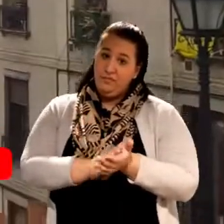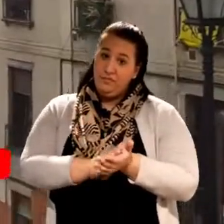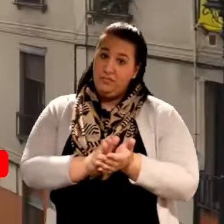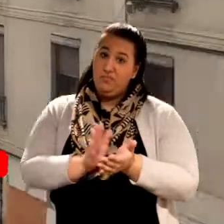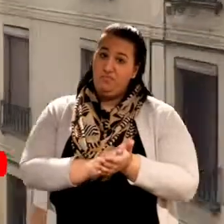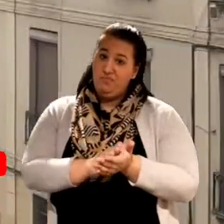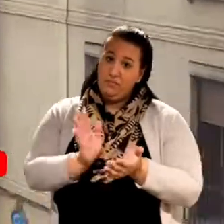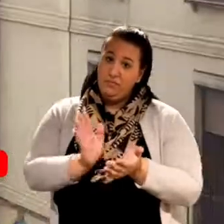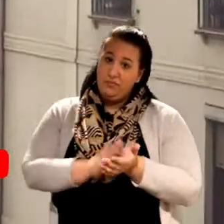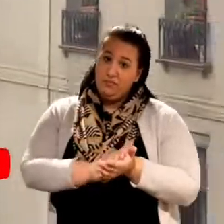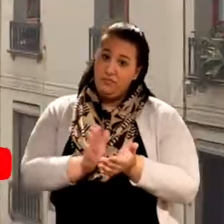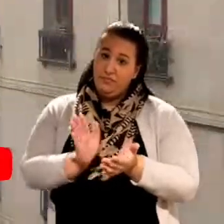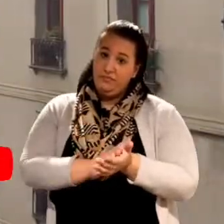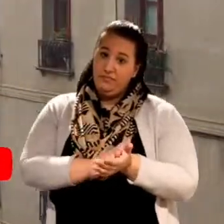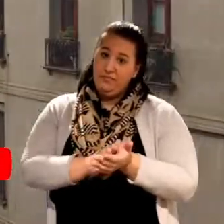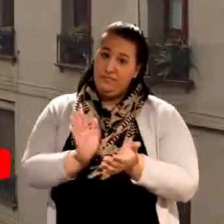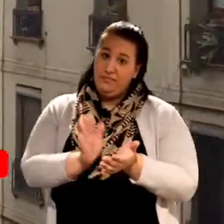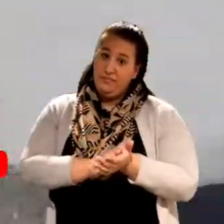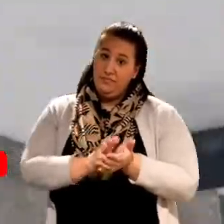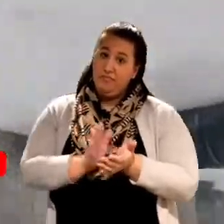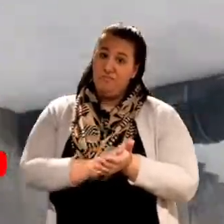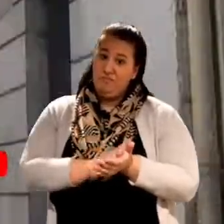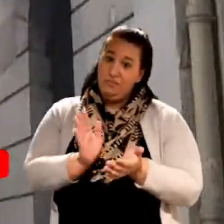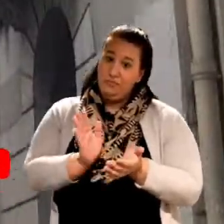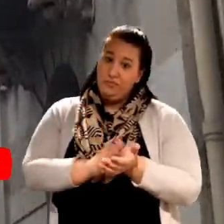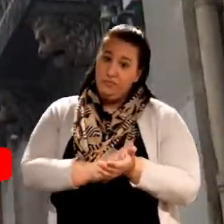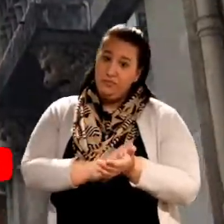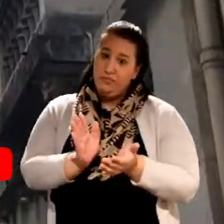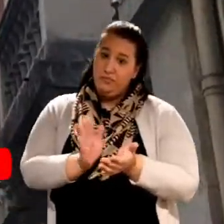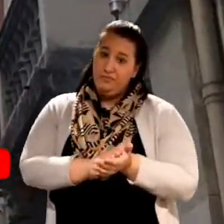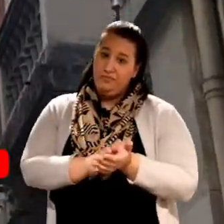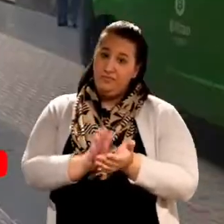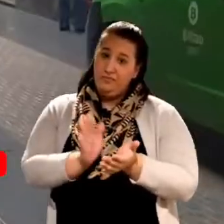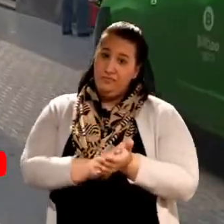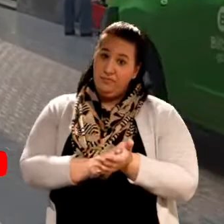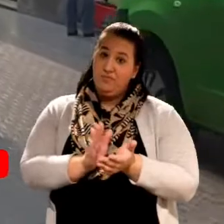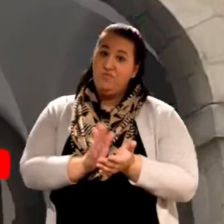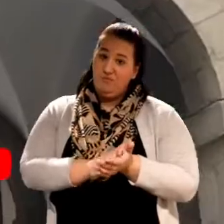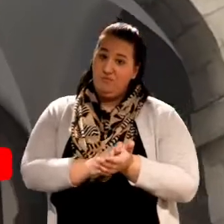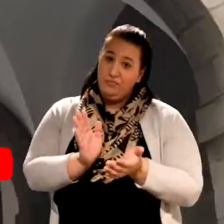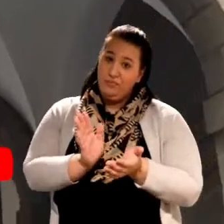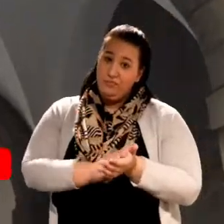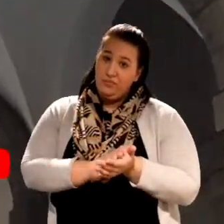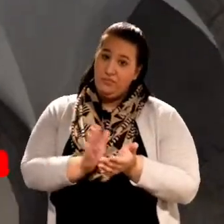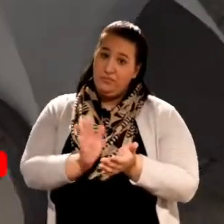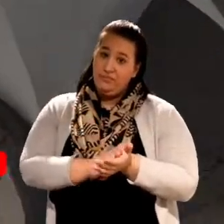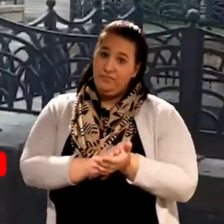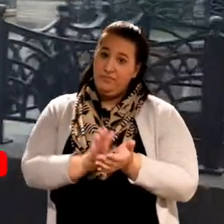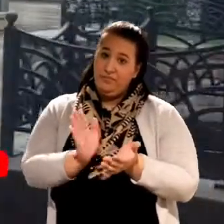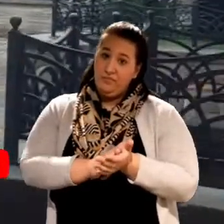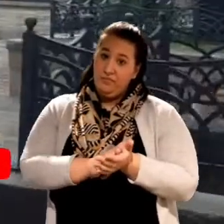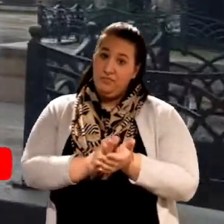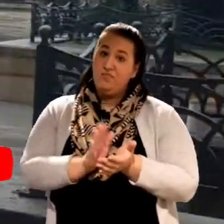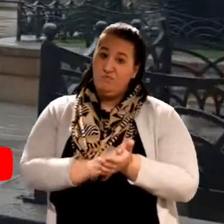etcétera. Y las demás cosas que no son importantes para ti, pues que ni las mires, ni te acuerdes de ellas, etcétera. Es